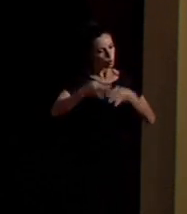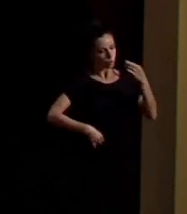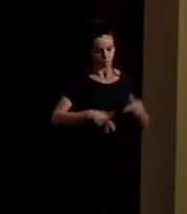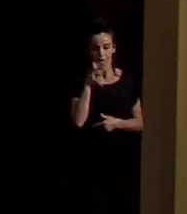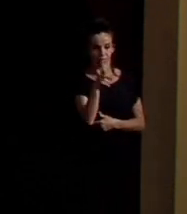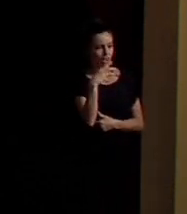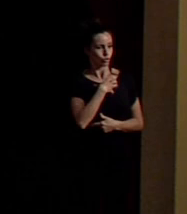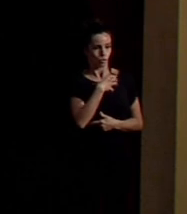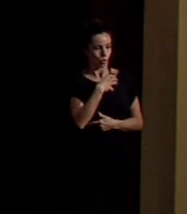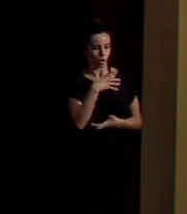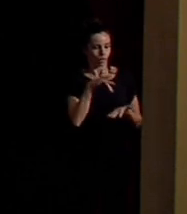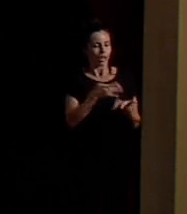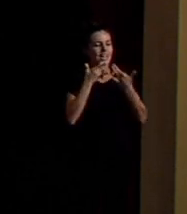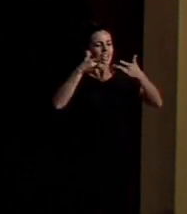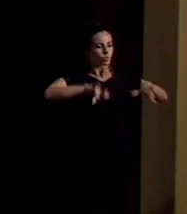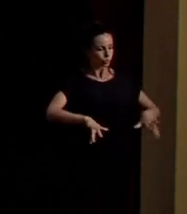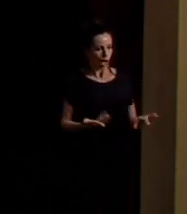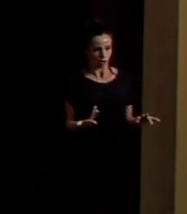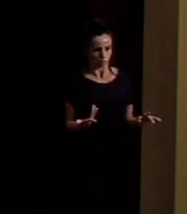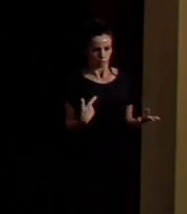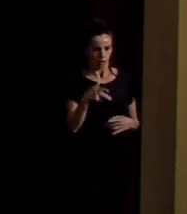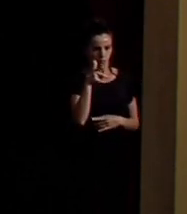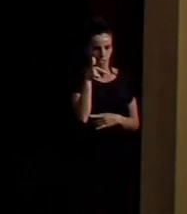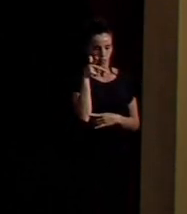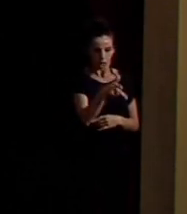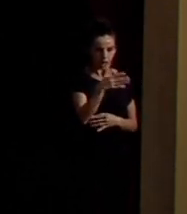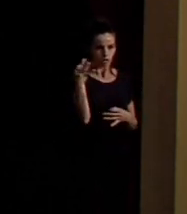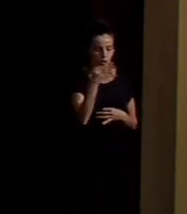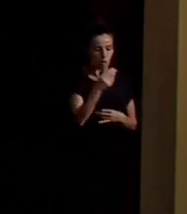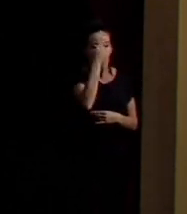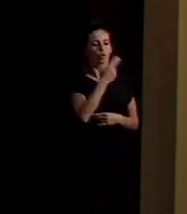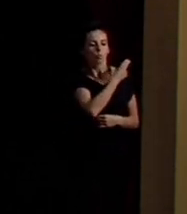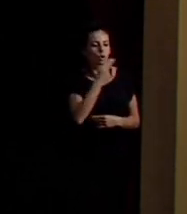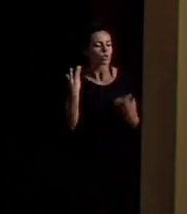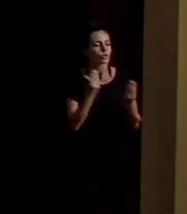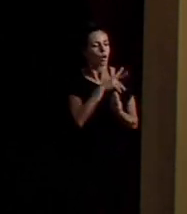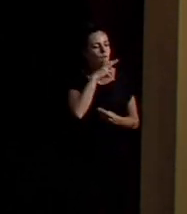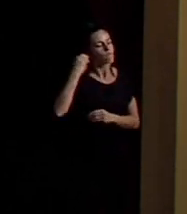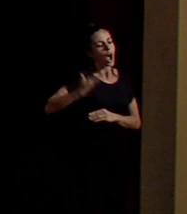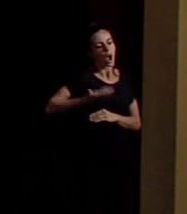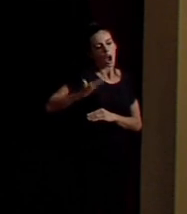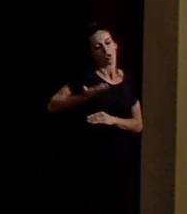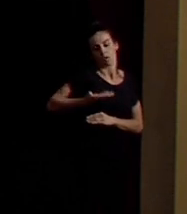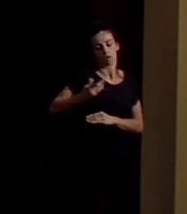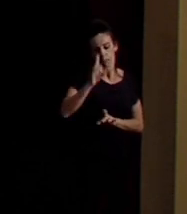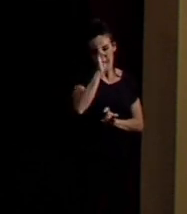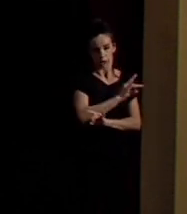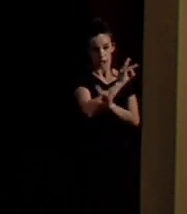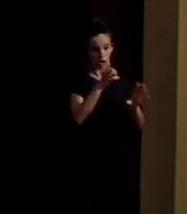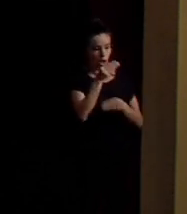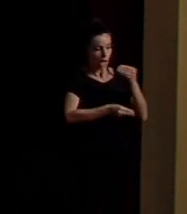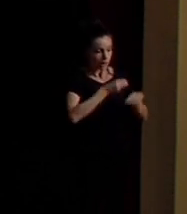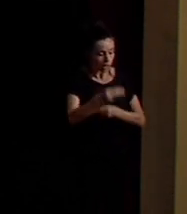puede mantener una posición neutral, es decir, el derecho tiene que comprometerse con los valores que suponen efectivamente la